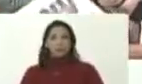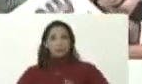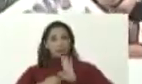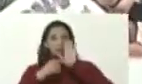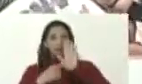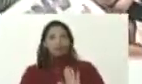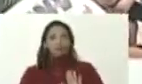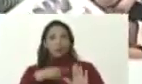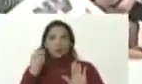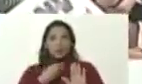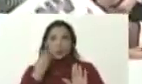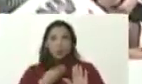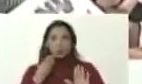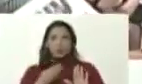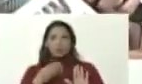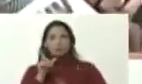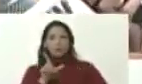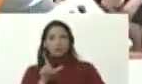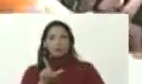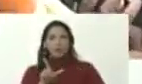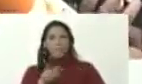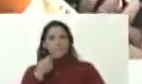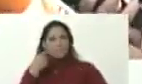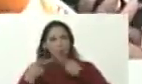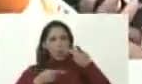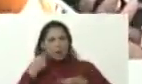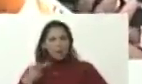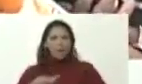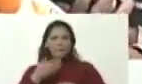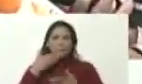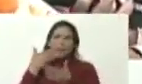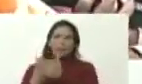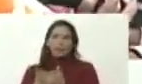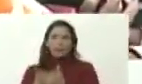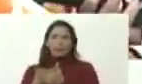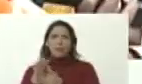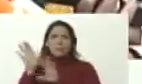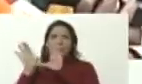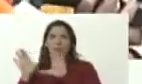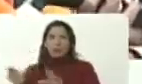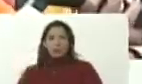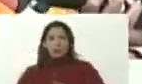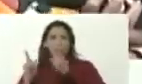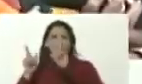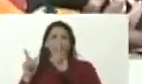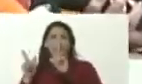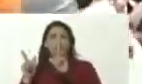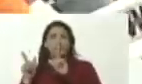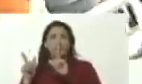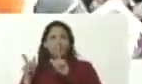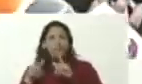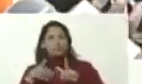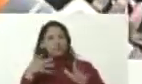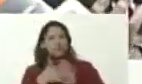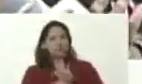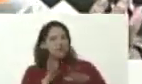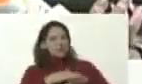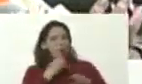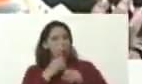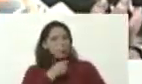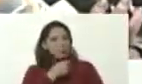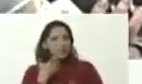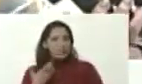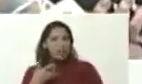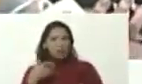amor hacia la JPSUV. En el ámbito político, ha pedido a países de la Organización de Estados Americanos la activación del TIAR. ¿Su apreciación? No sé, ellos